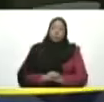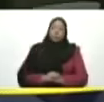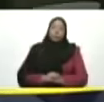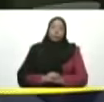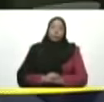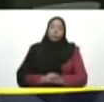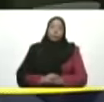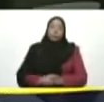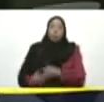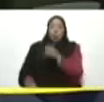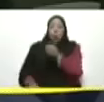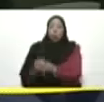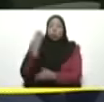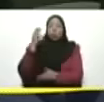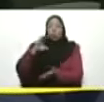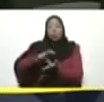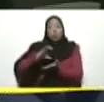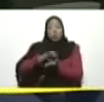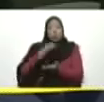y fundó Estambul